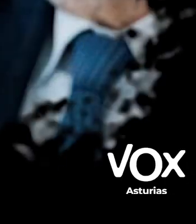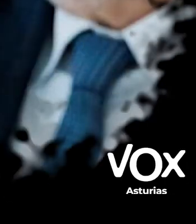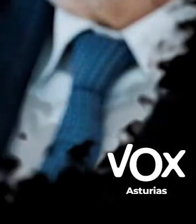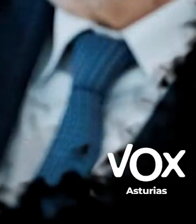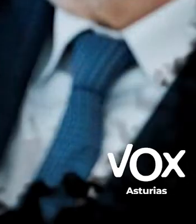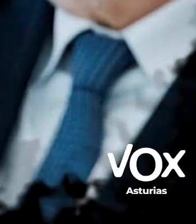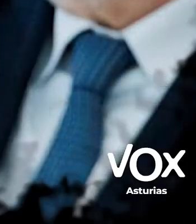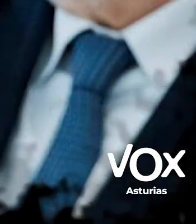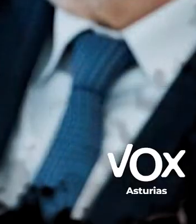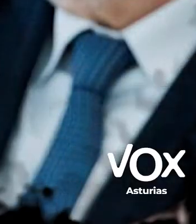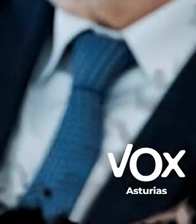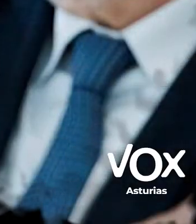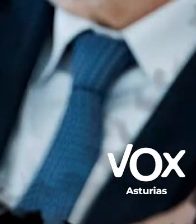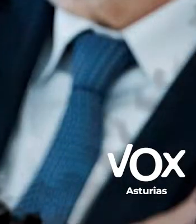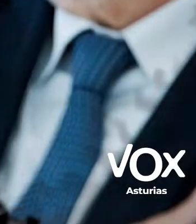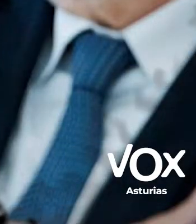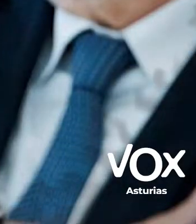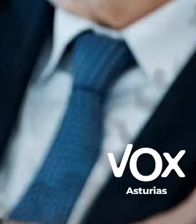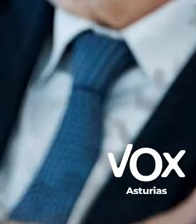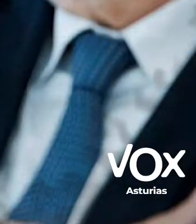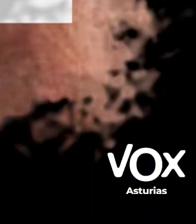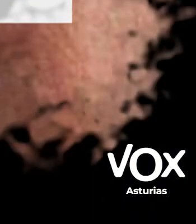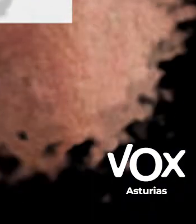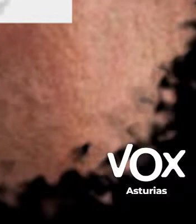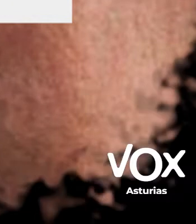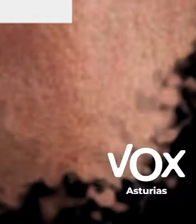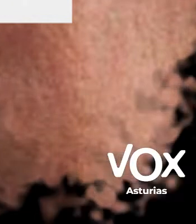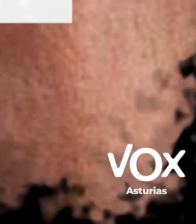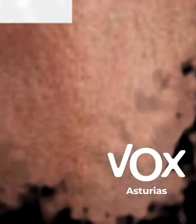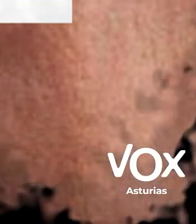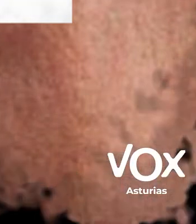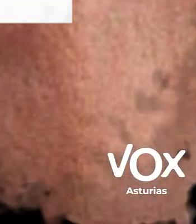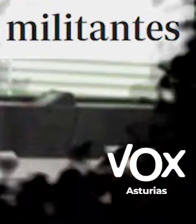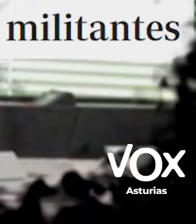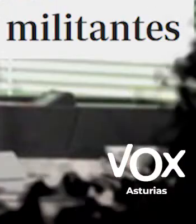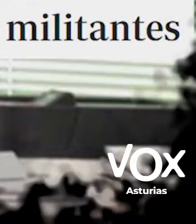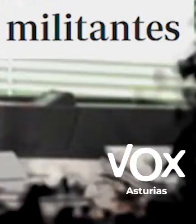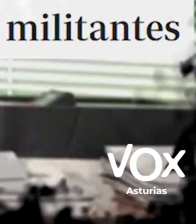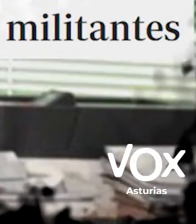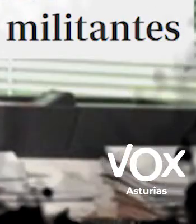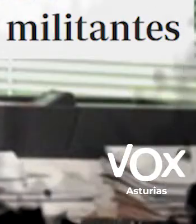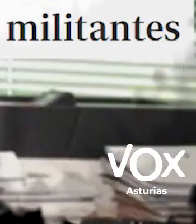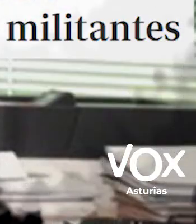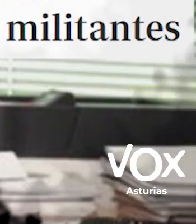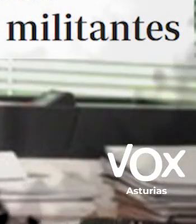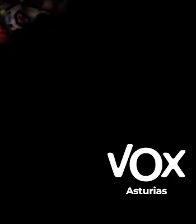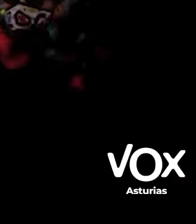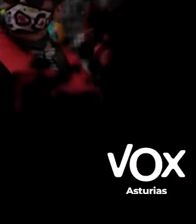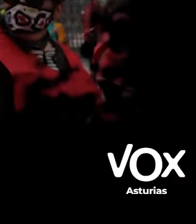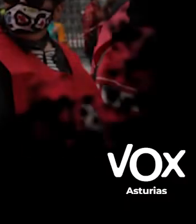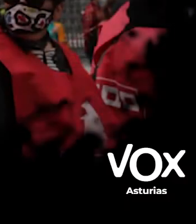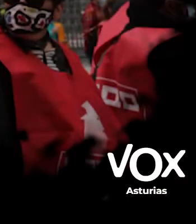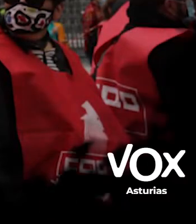Vamos a votar en contra. A la extrema derecha les sobra, porque siempre le ha sobrado, los derechos y el bienestar. Que trajeran